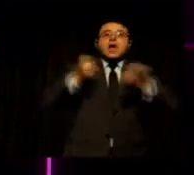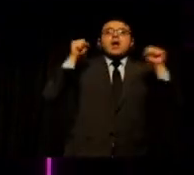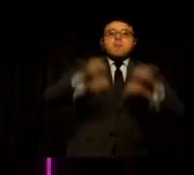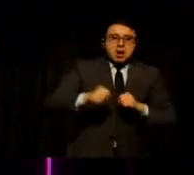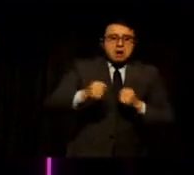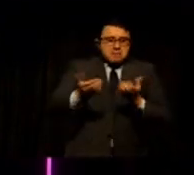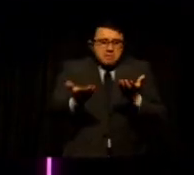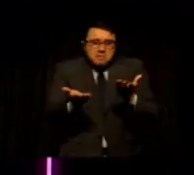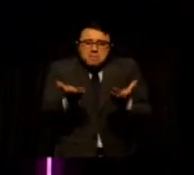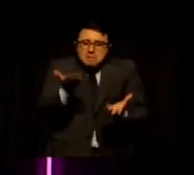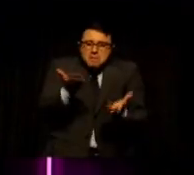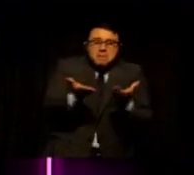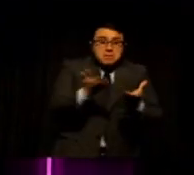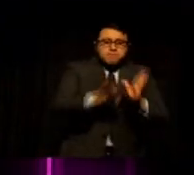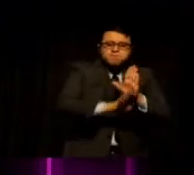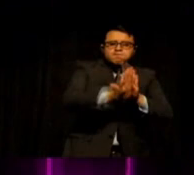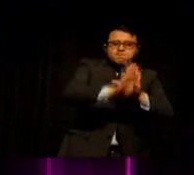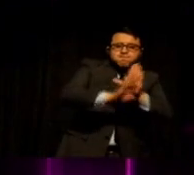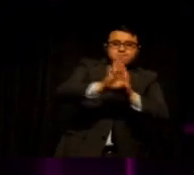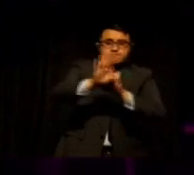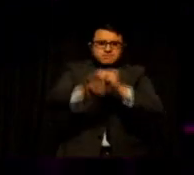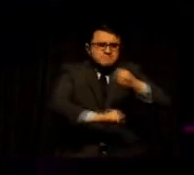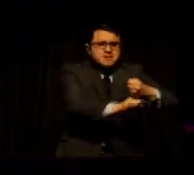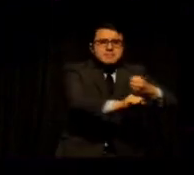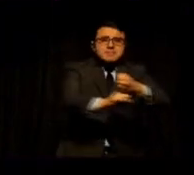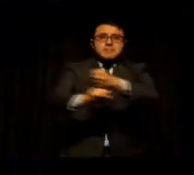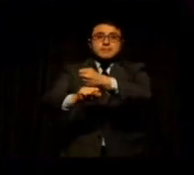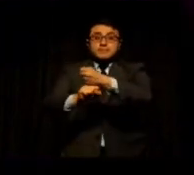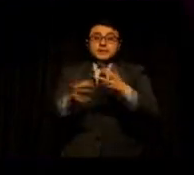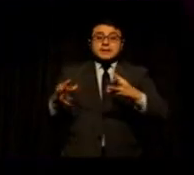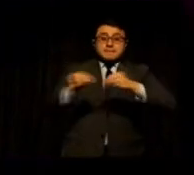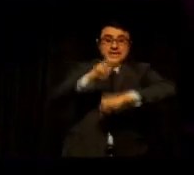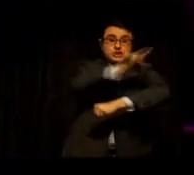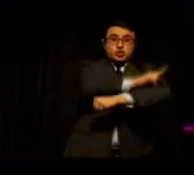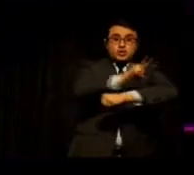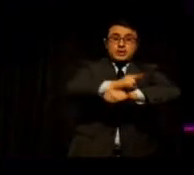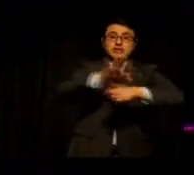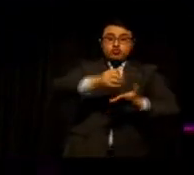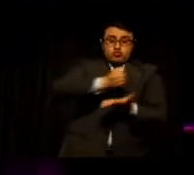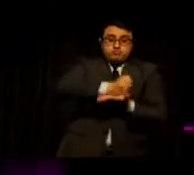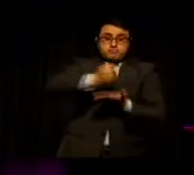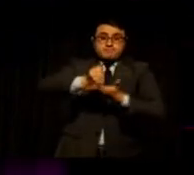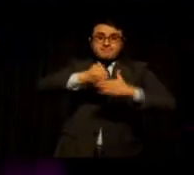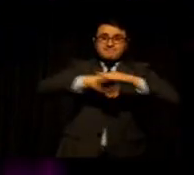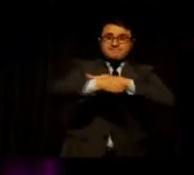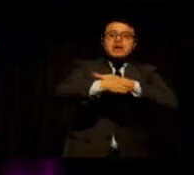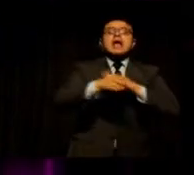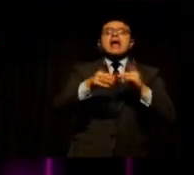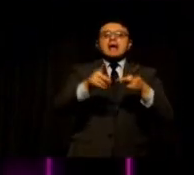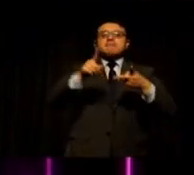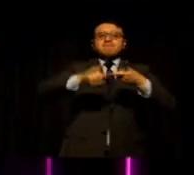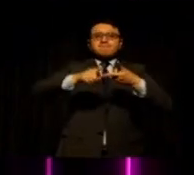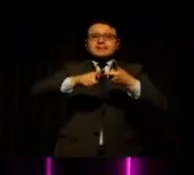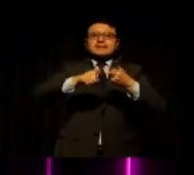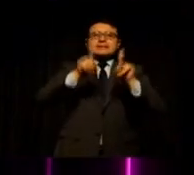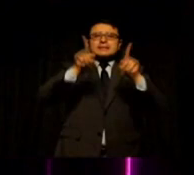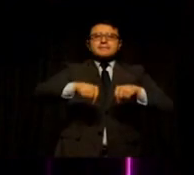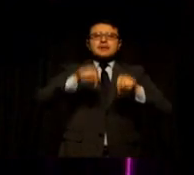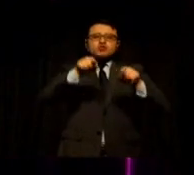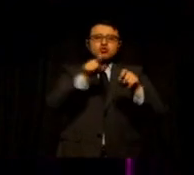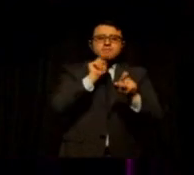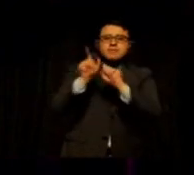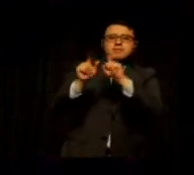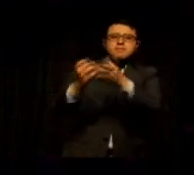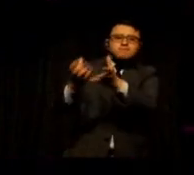sostenibilidad estamos haciendo el proceso en la superintendencia de notariado y registro y el catastro multipropósito estamos habilitando